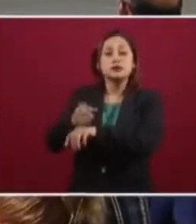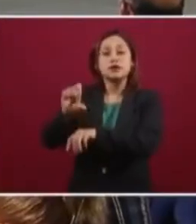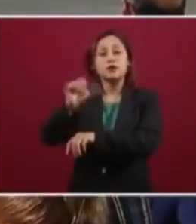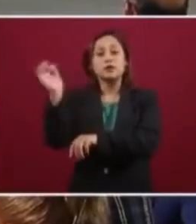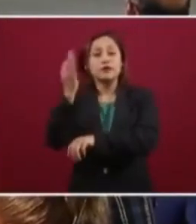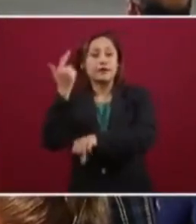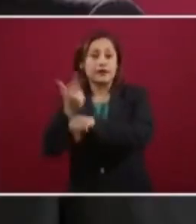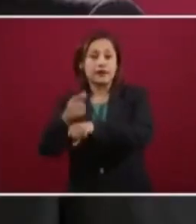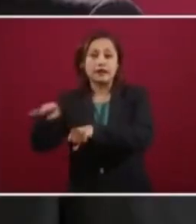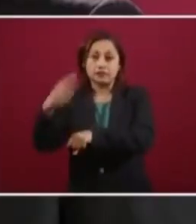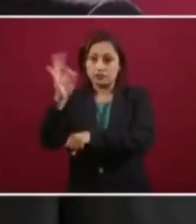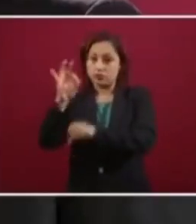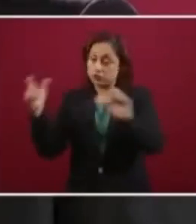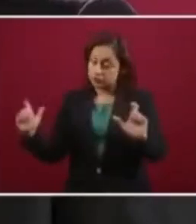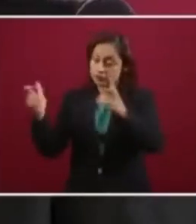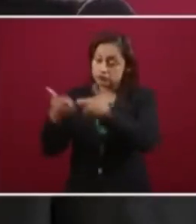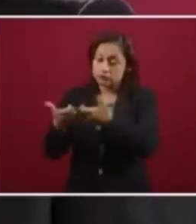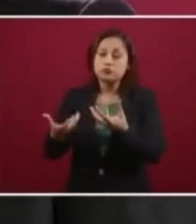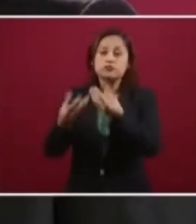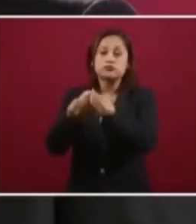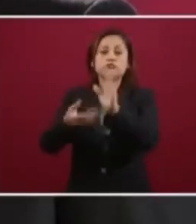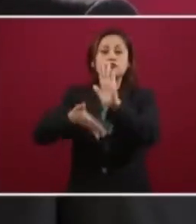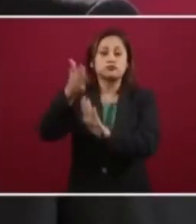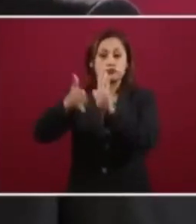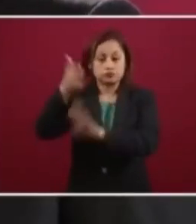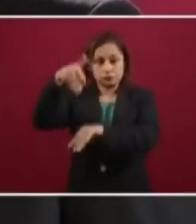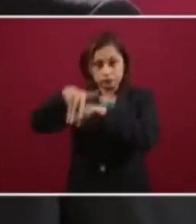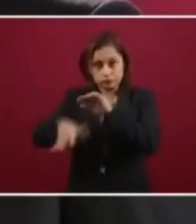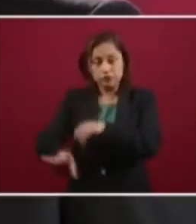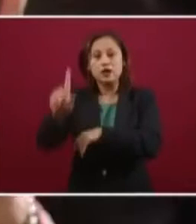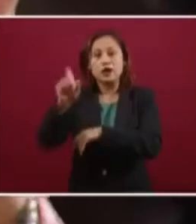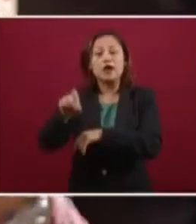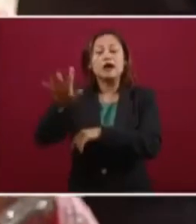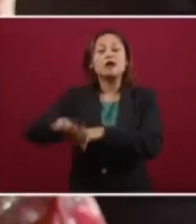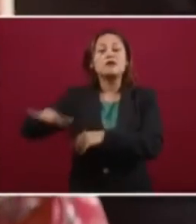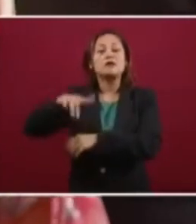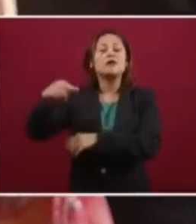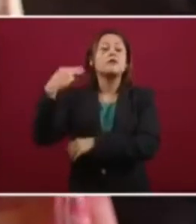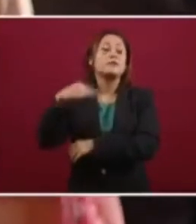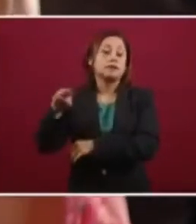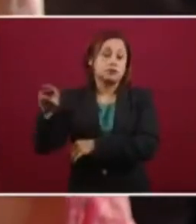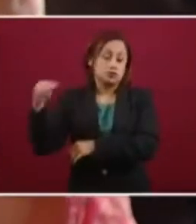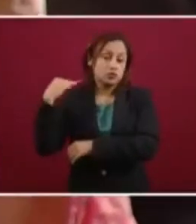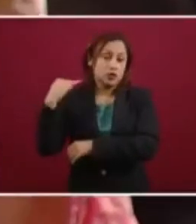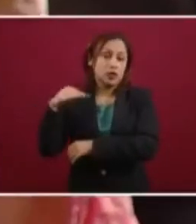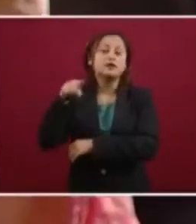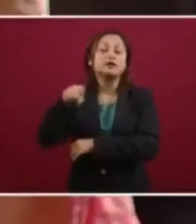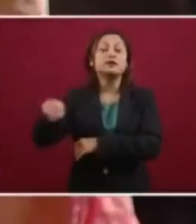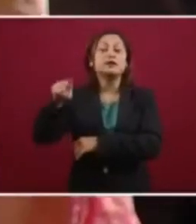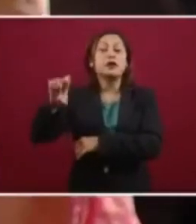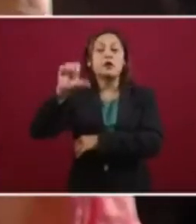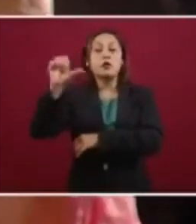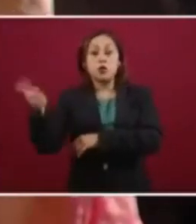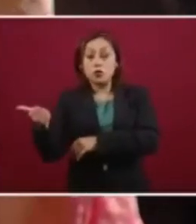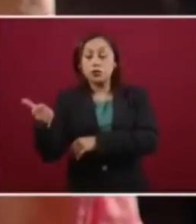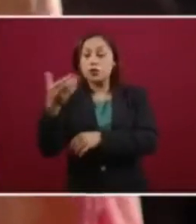uno de los beneficiados de estos sobornos de odebrecht en michoacán fue gabriel mendoza jiménez